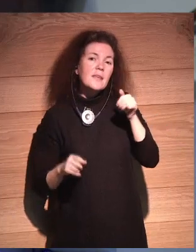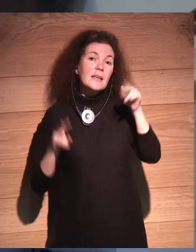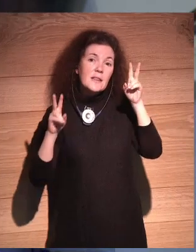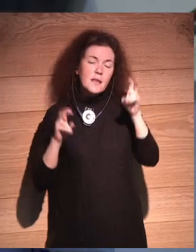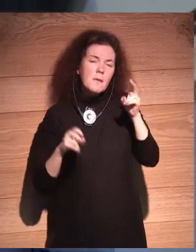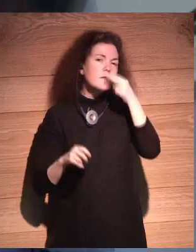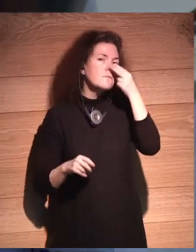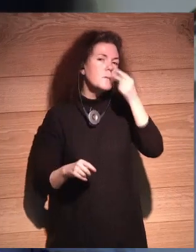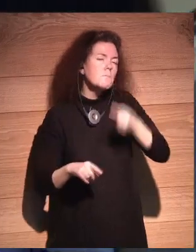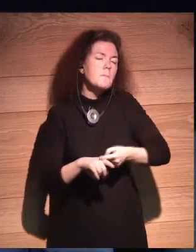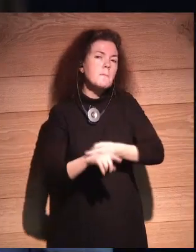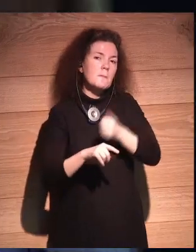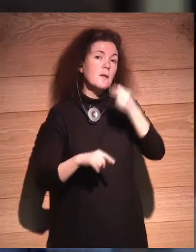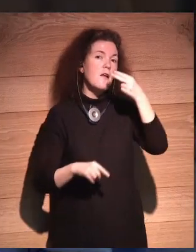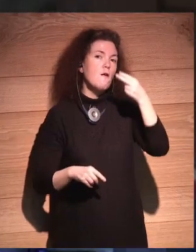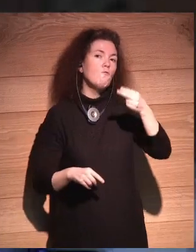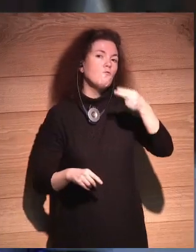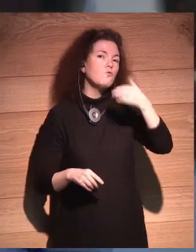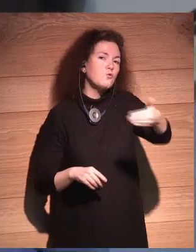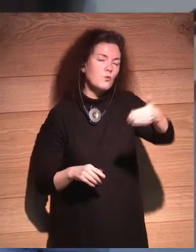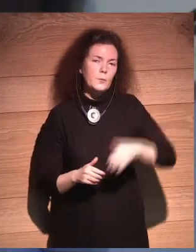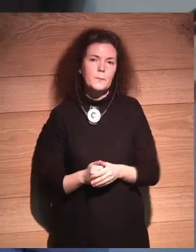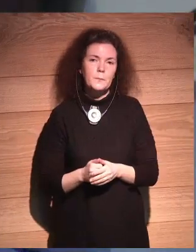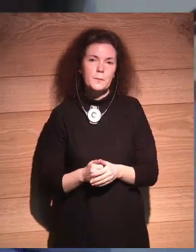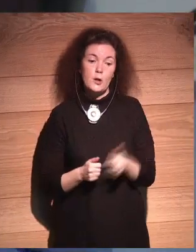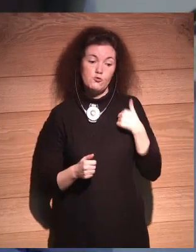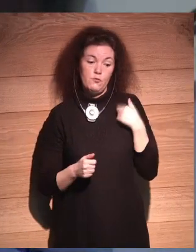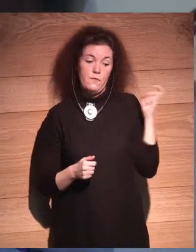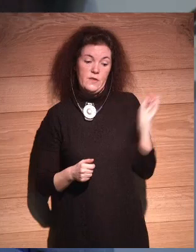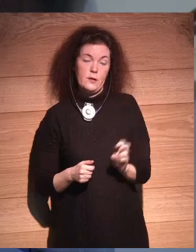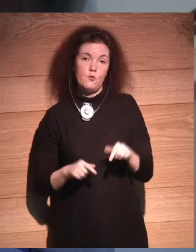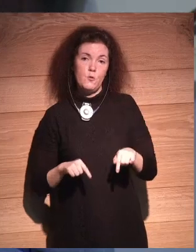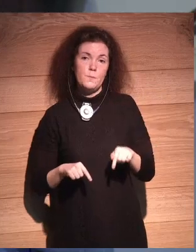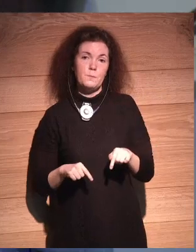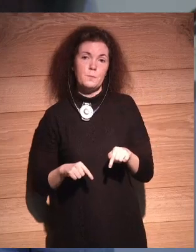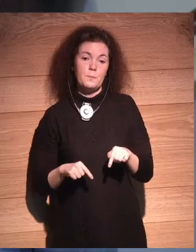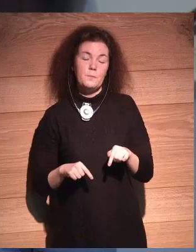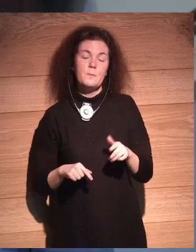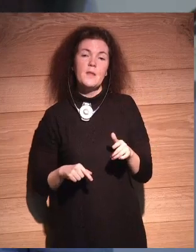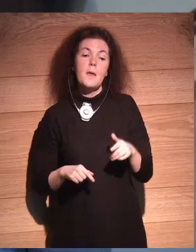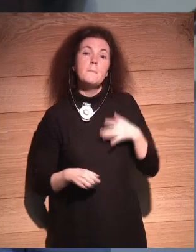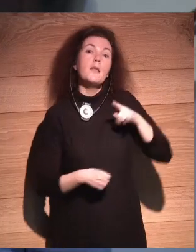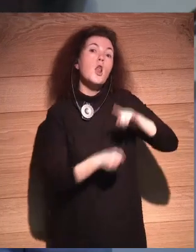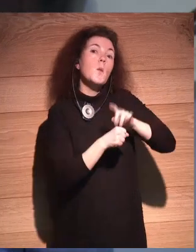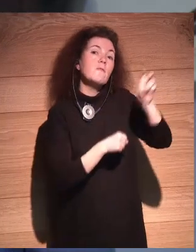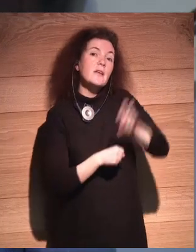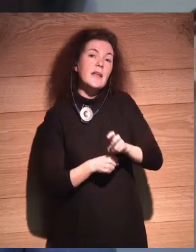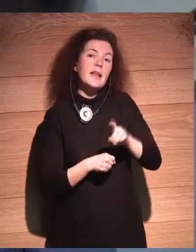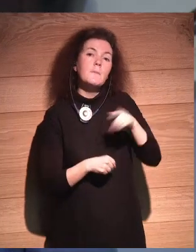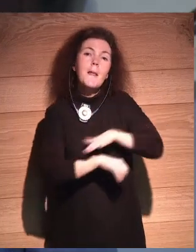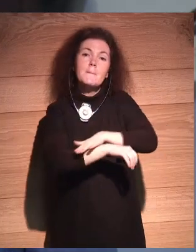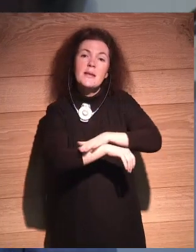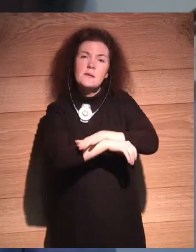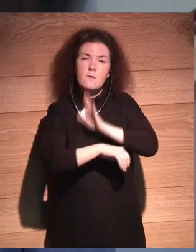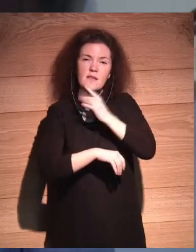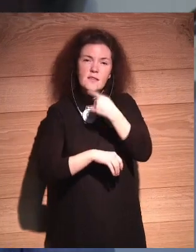ser interesante para el futuro. Yo estoy hoy aquí y el lunes vendrá también nuestro ministro,